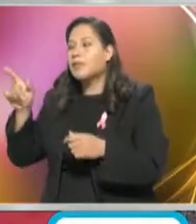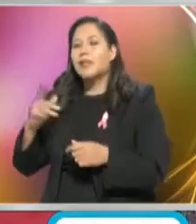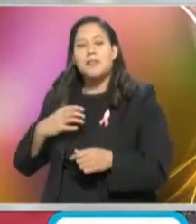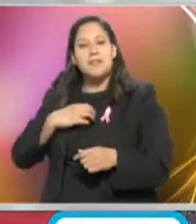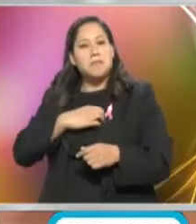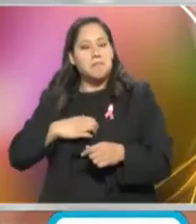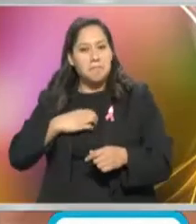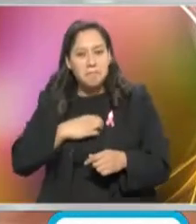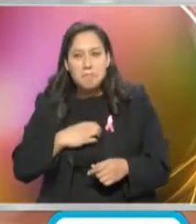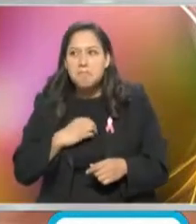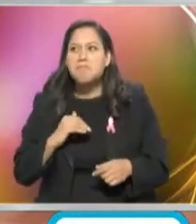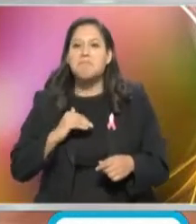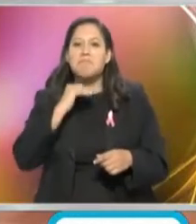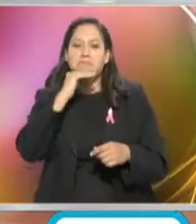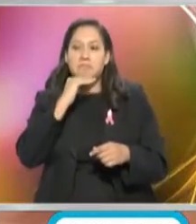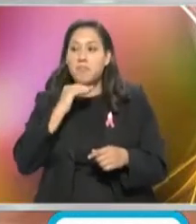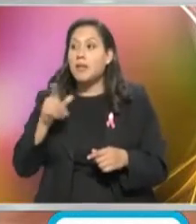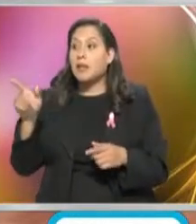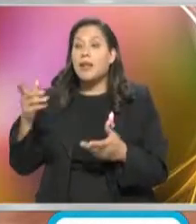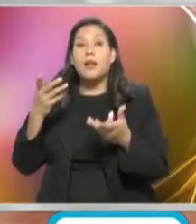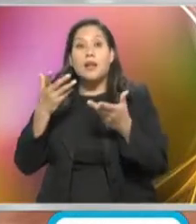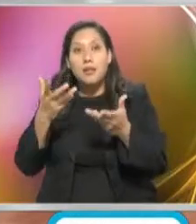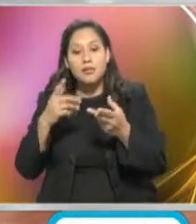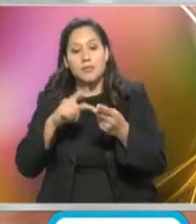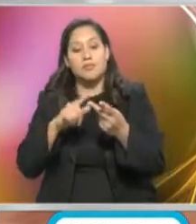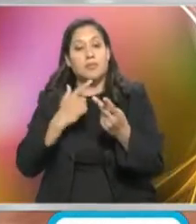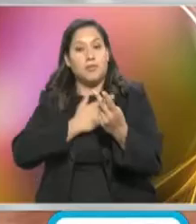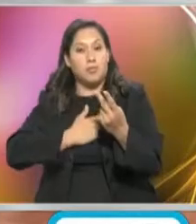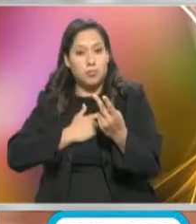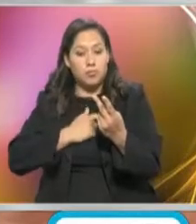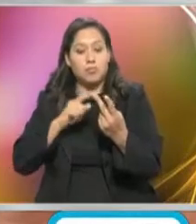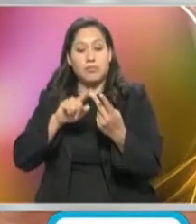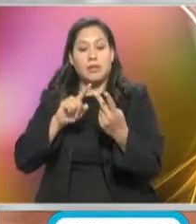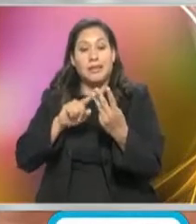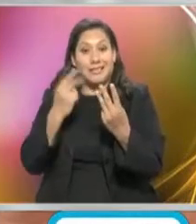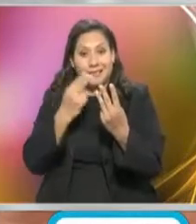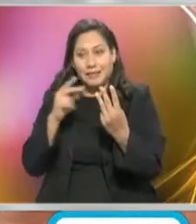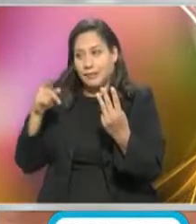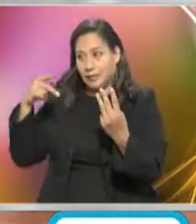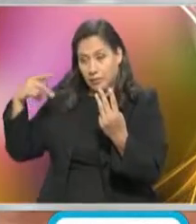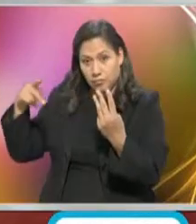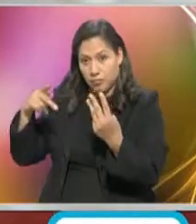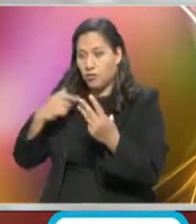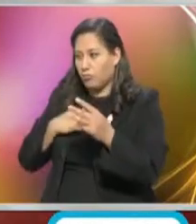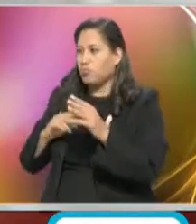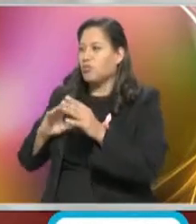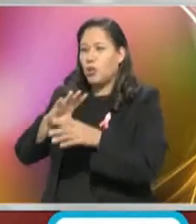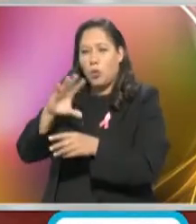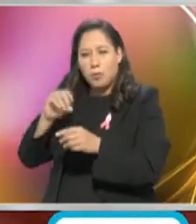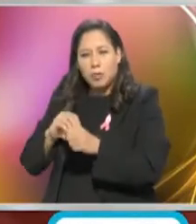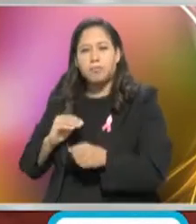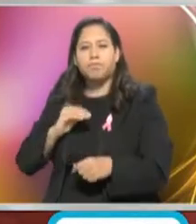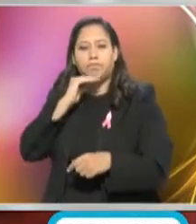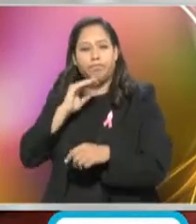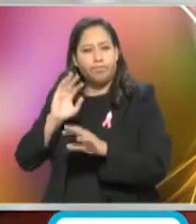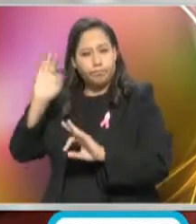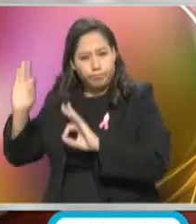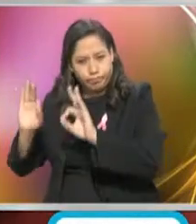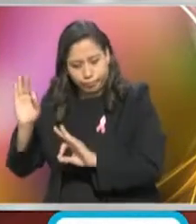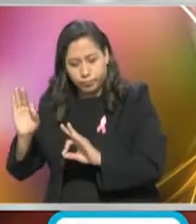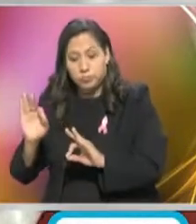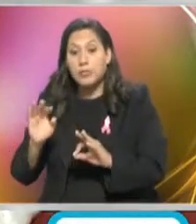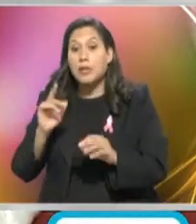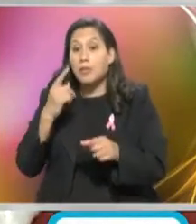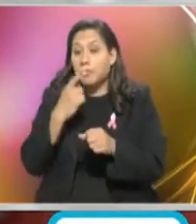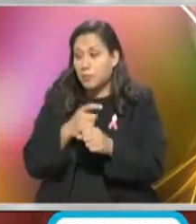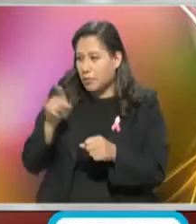satisfacer deseos, gustos y necesidades del cliente. O sea, lo que nos estás diciendo es que pongamos primero atención en